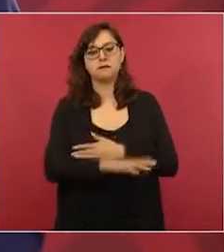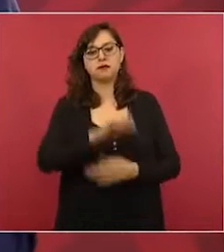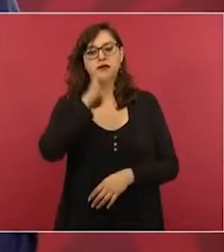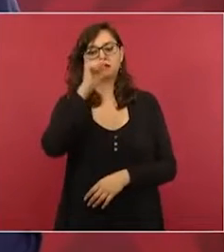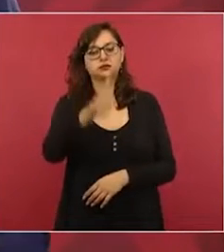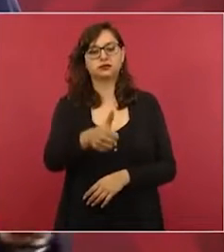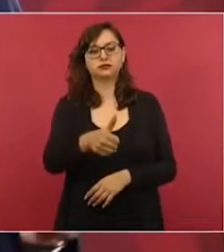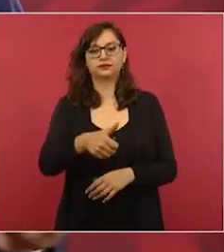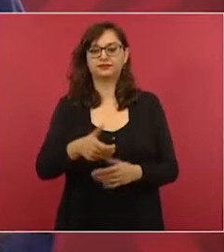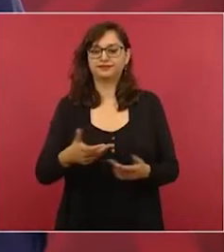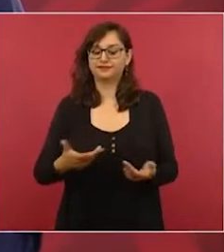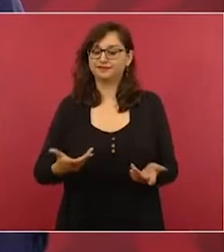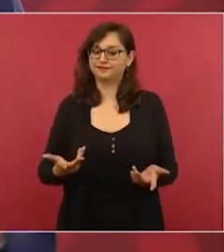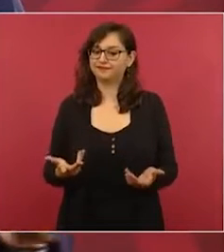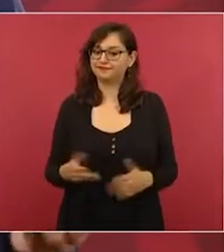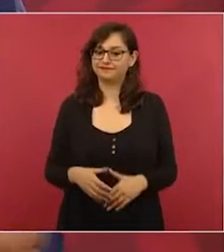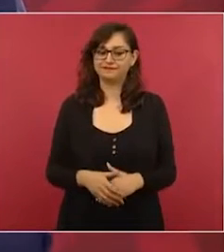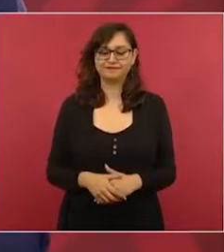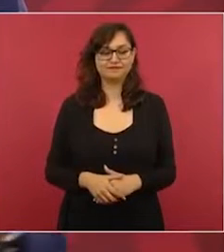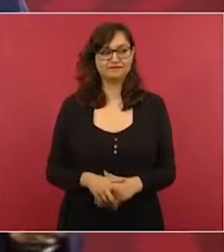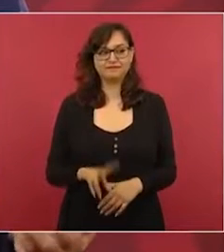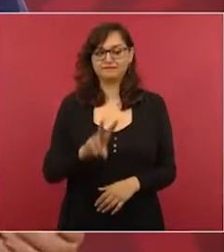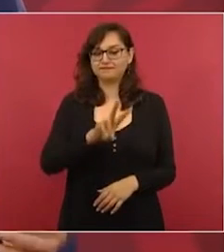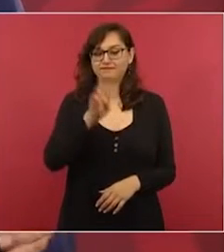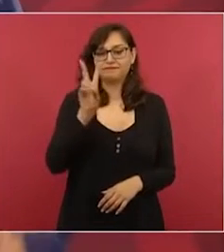es